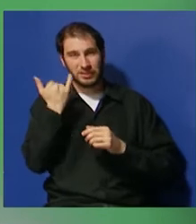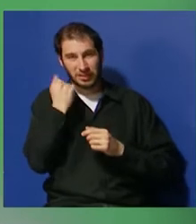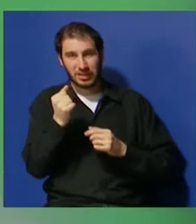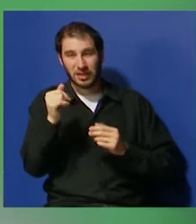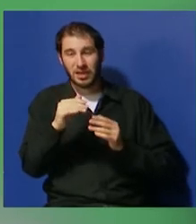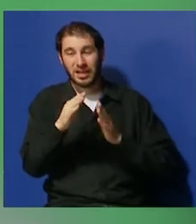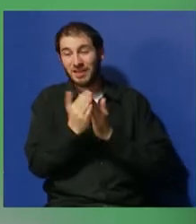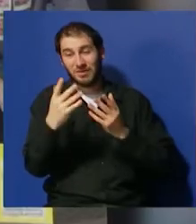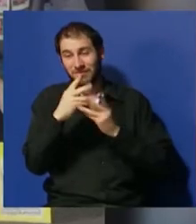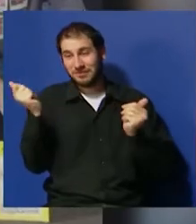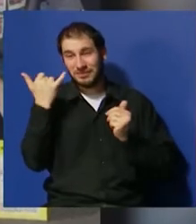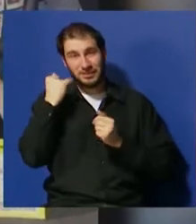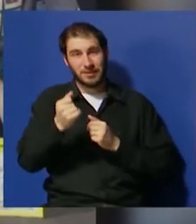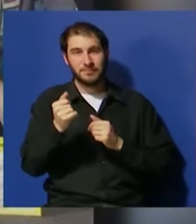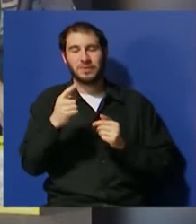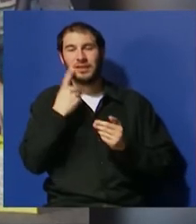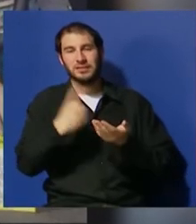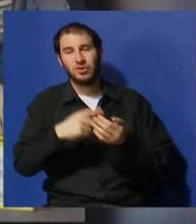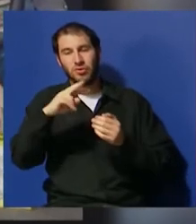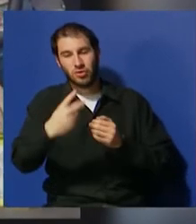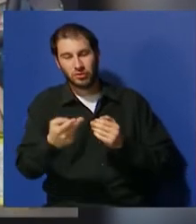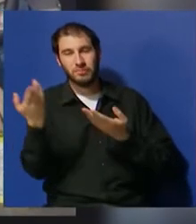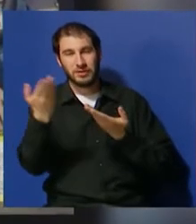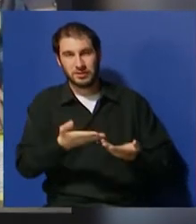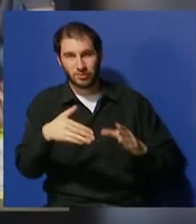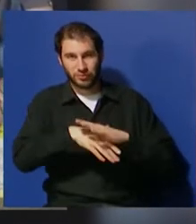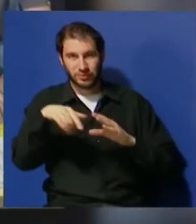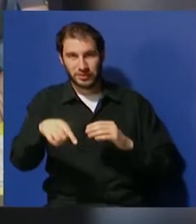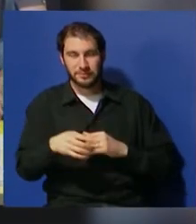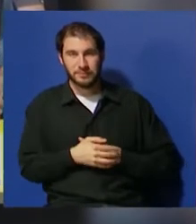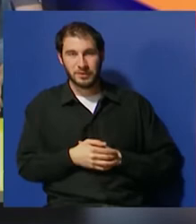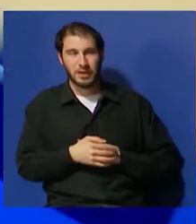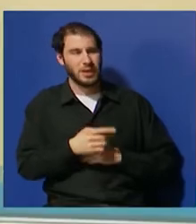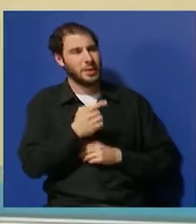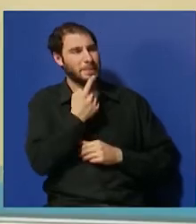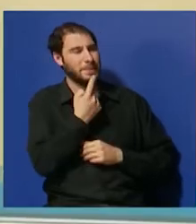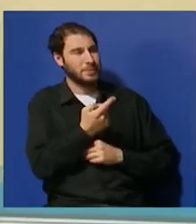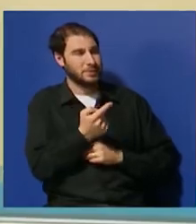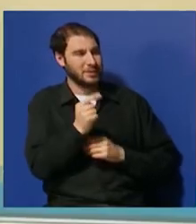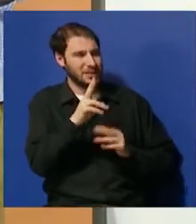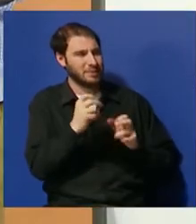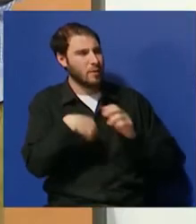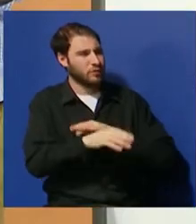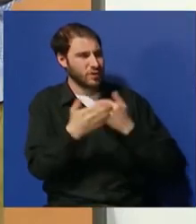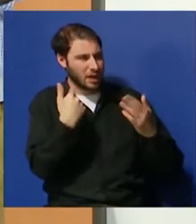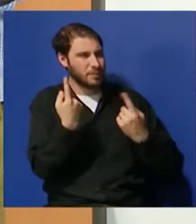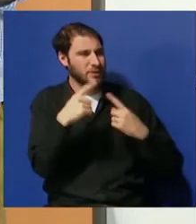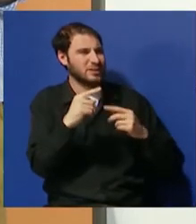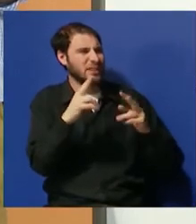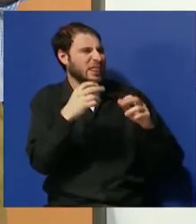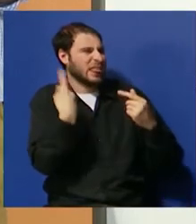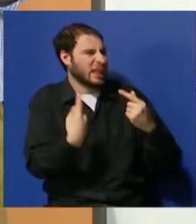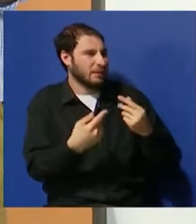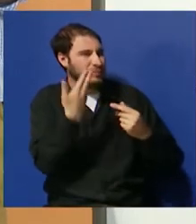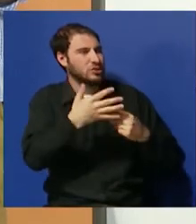más ejemplares, así que decidimos sacar el 2 para presentarlo justamente en la Feria del Libro. Gonza, hablan de fútbol, pero ¿de qué sobre el fútbol? Para